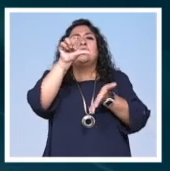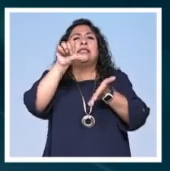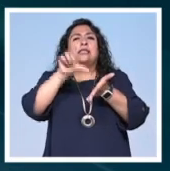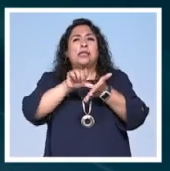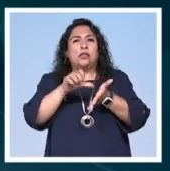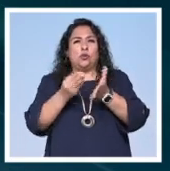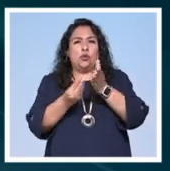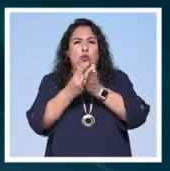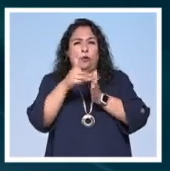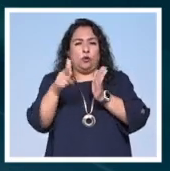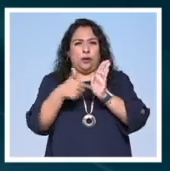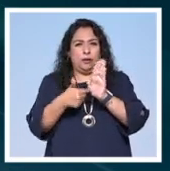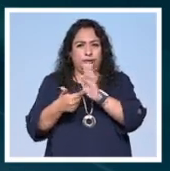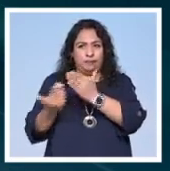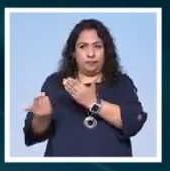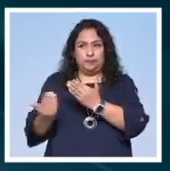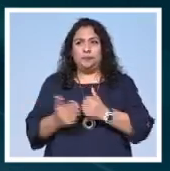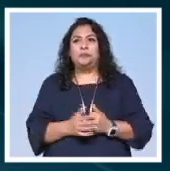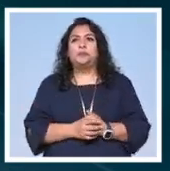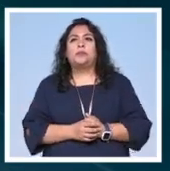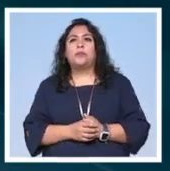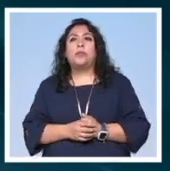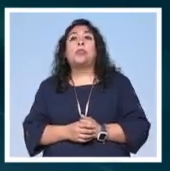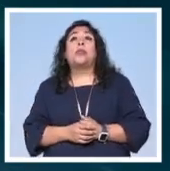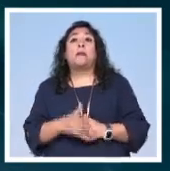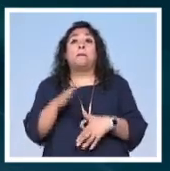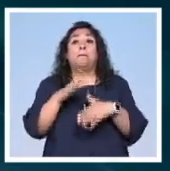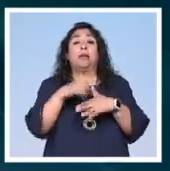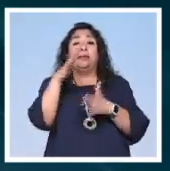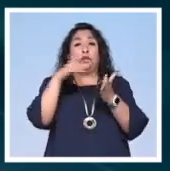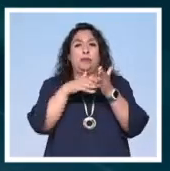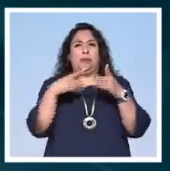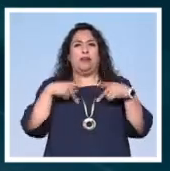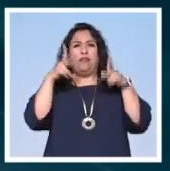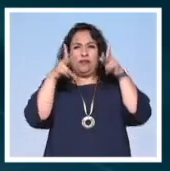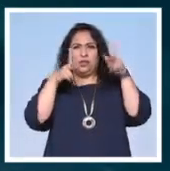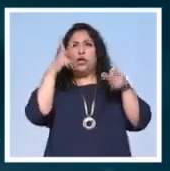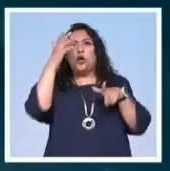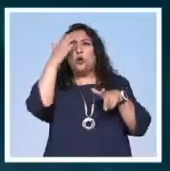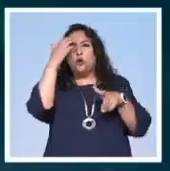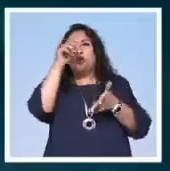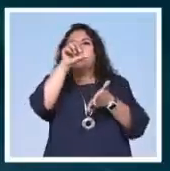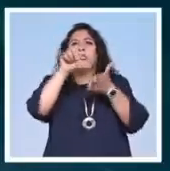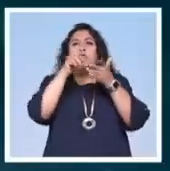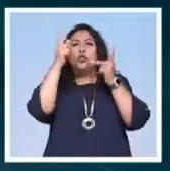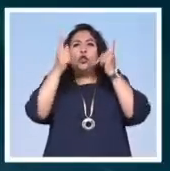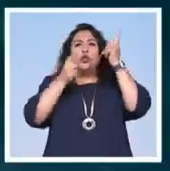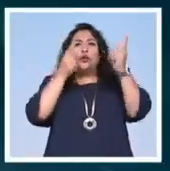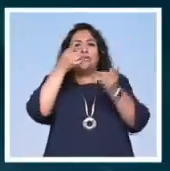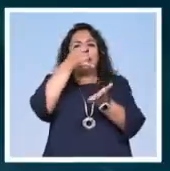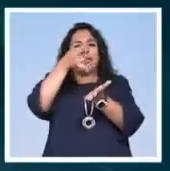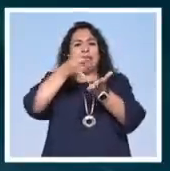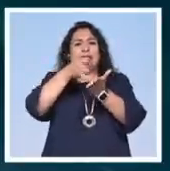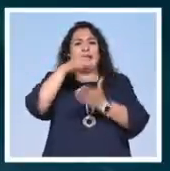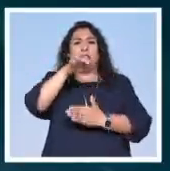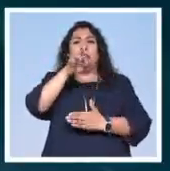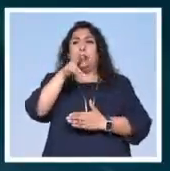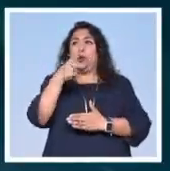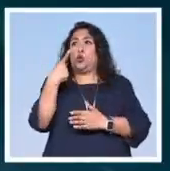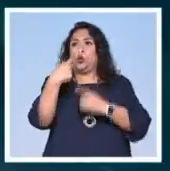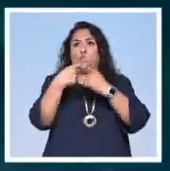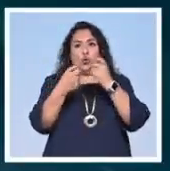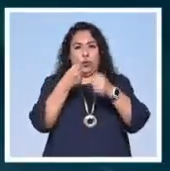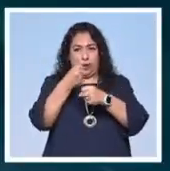dado un nuevo rostro más de 5000 visitantes conocieron el centro turístico Islas Marías en su primer